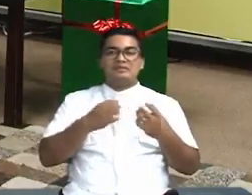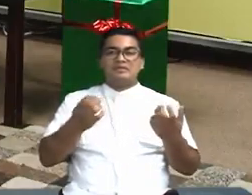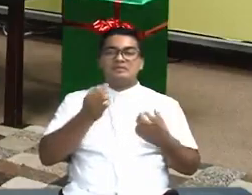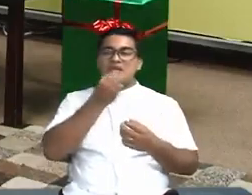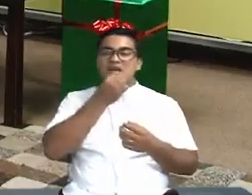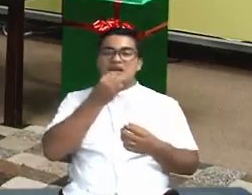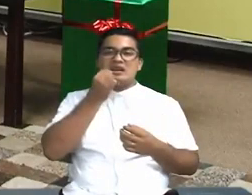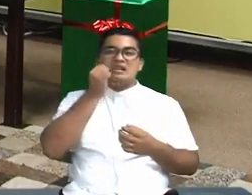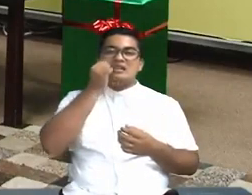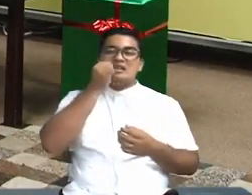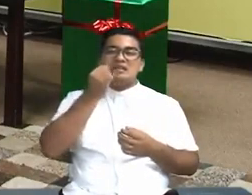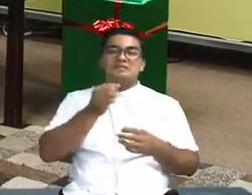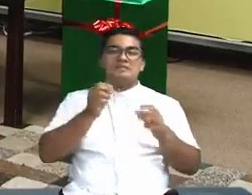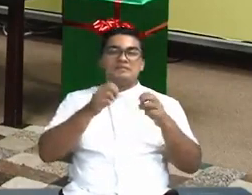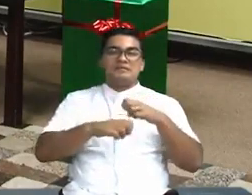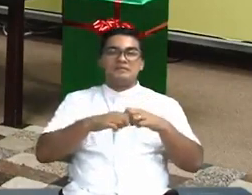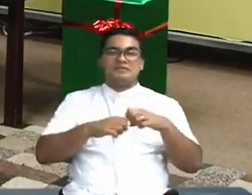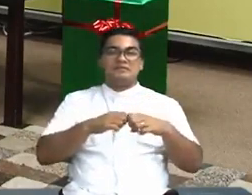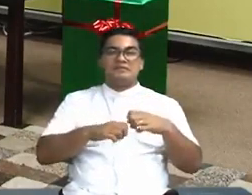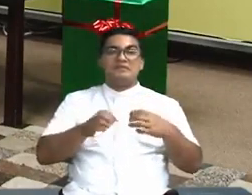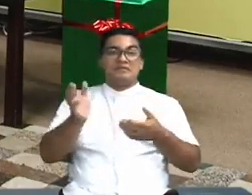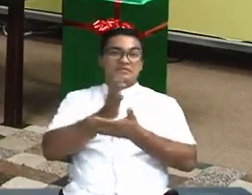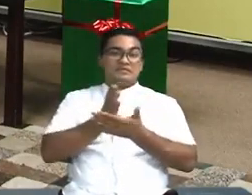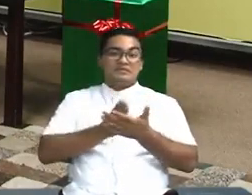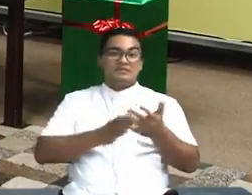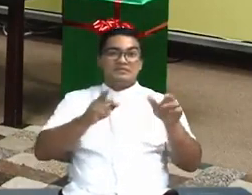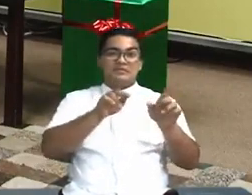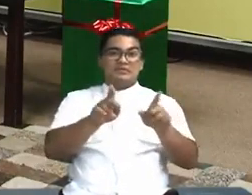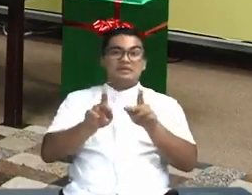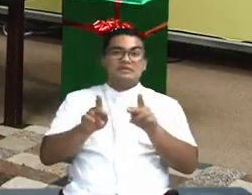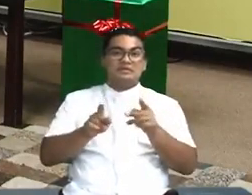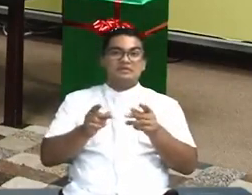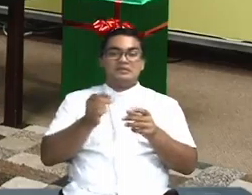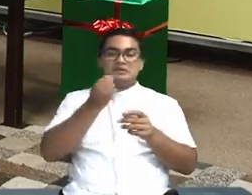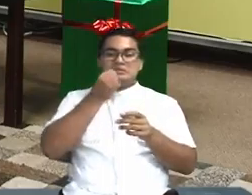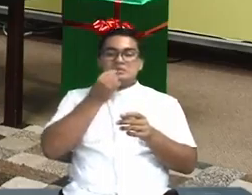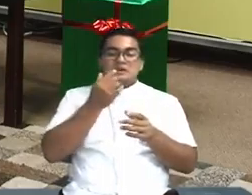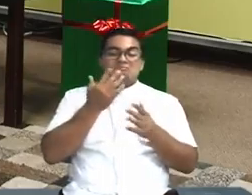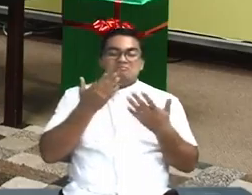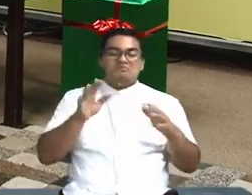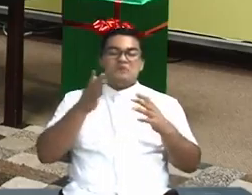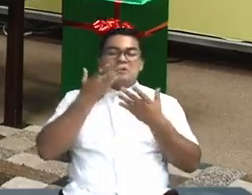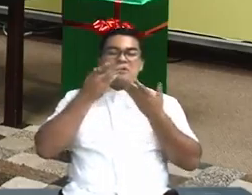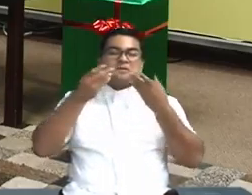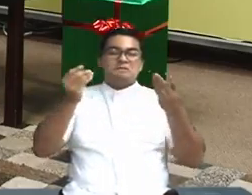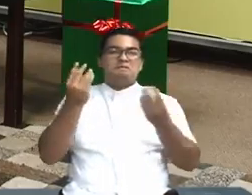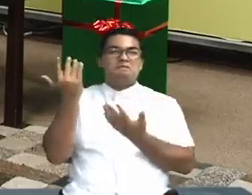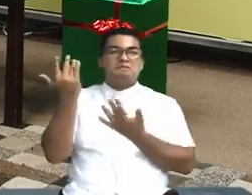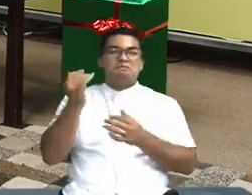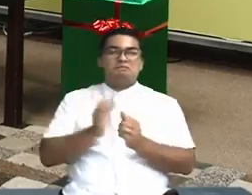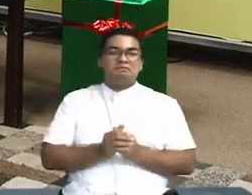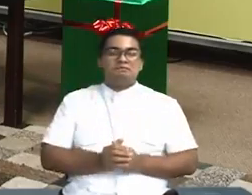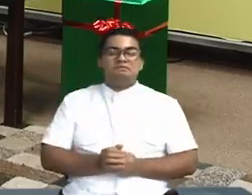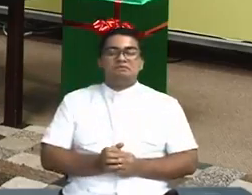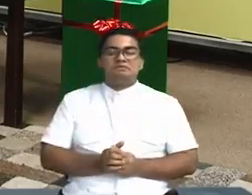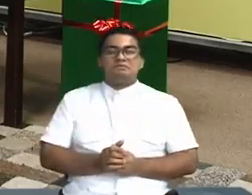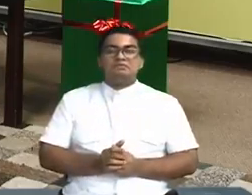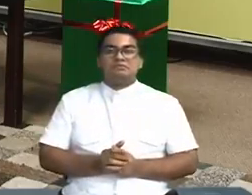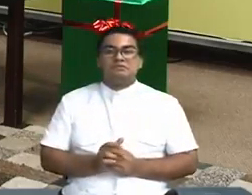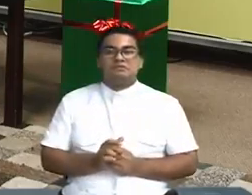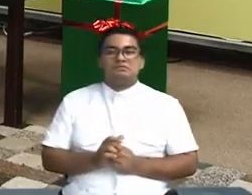si llegan, ¿verdad? Porque hay personas que no llegan porque saben que así como apareció, así mismo se quita, se